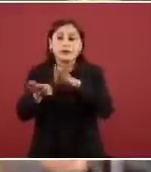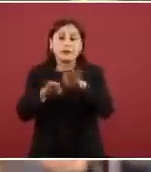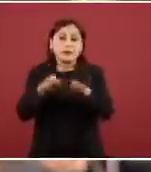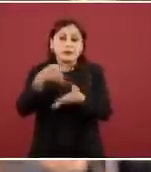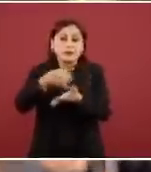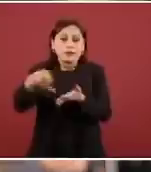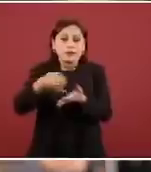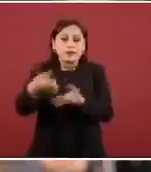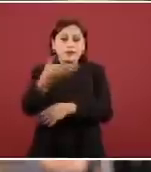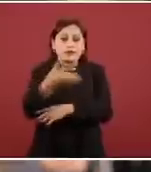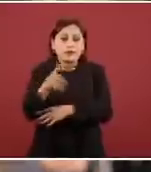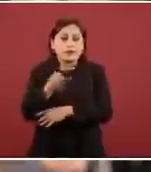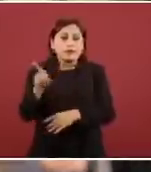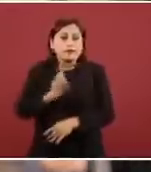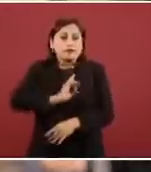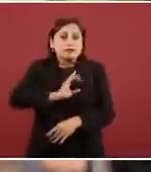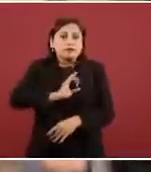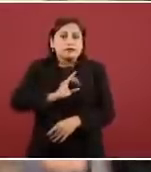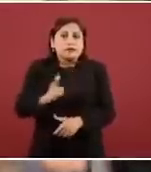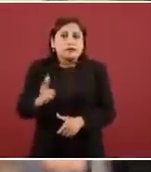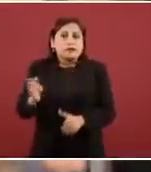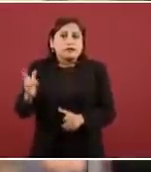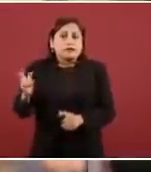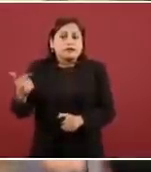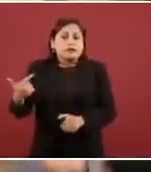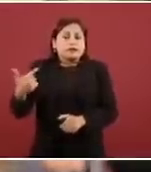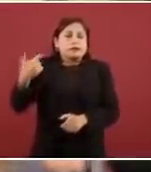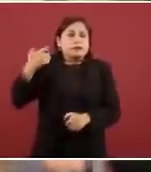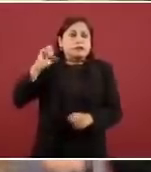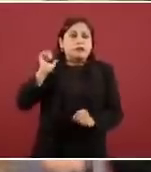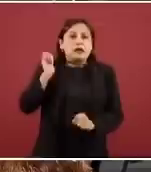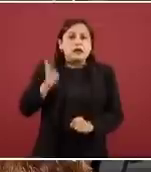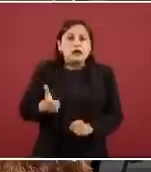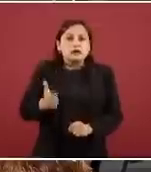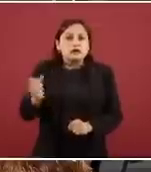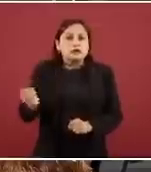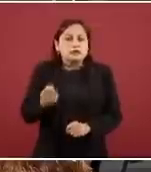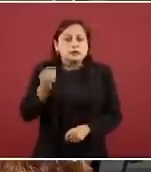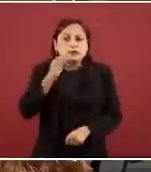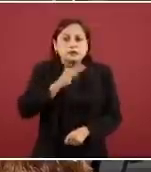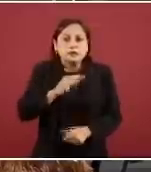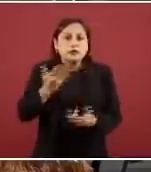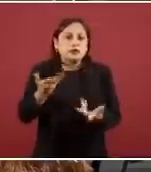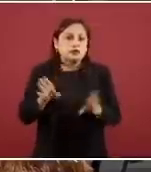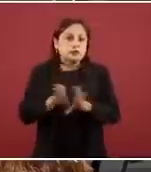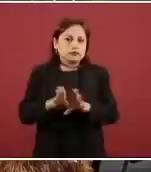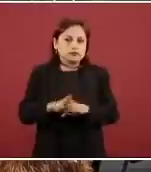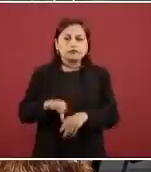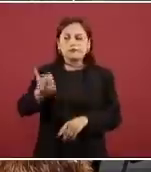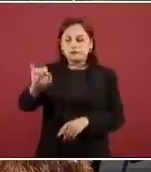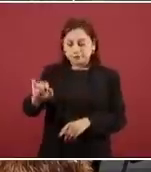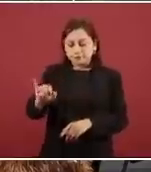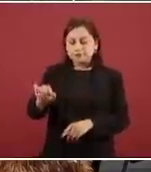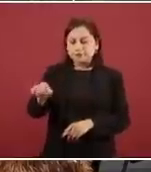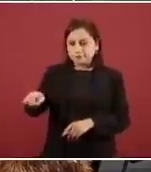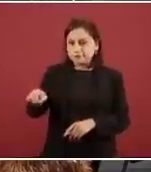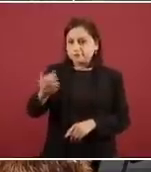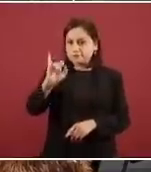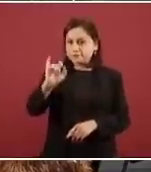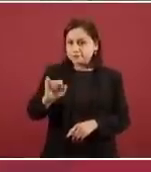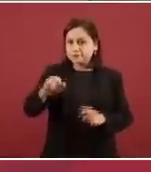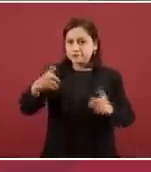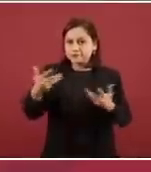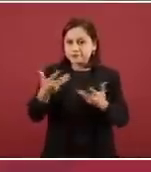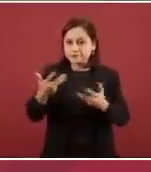ese día va a haber un disparo o no. Es eso, sí, señor presidente. Sí, y hacerlo. Y también para